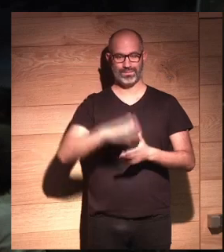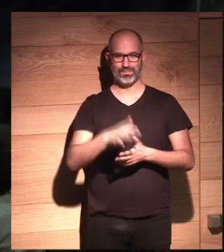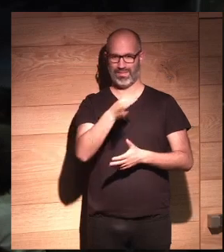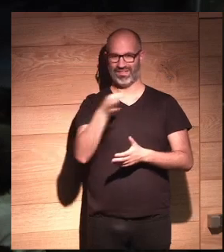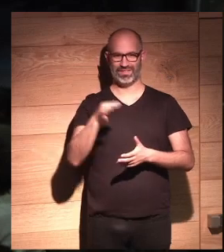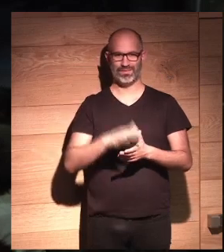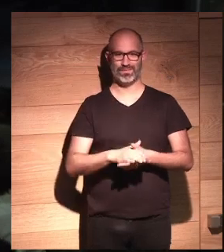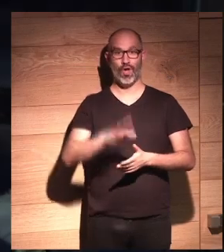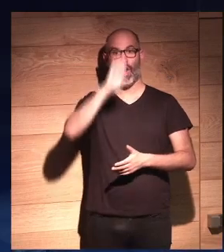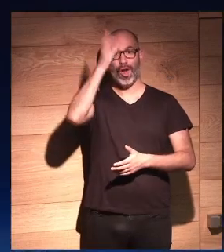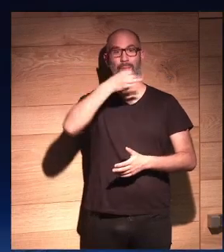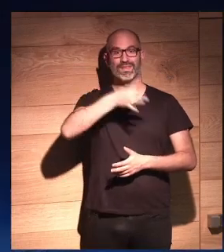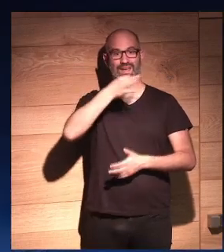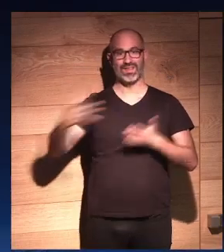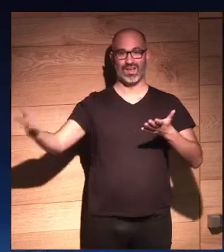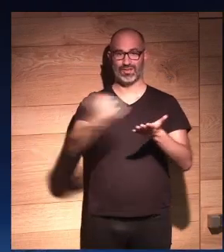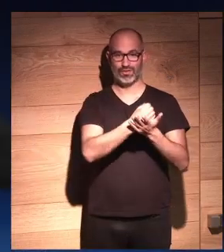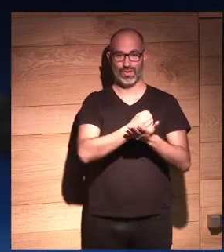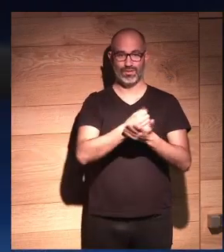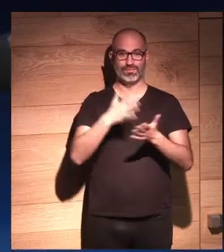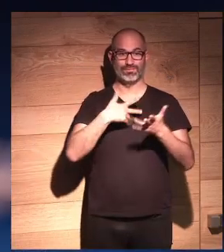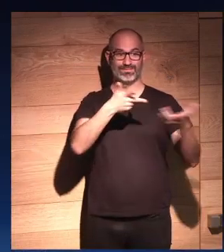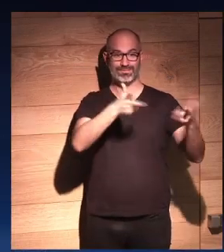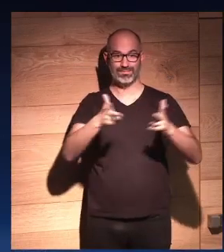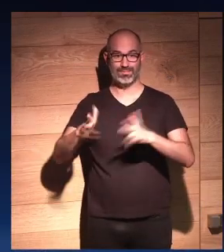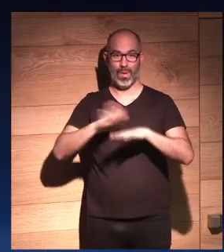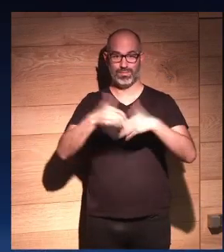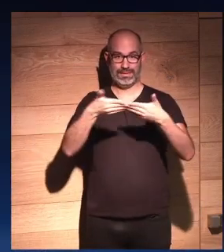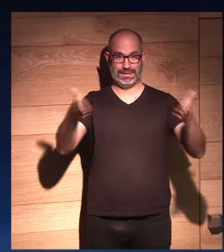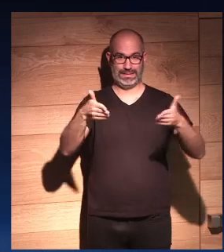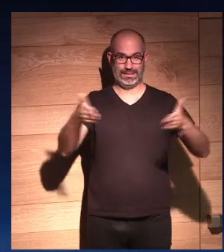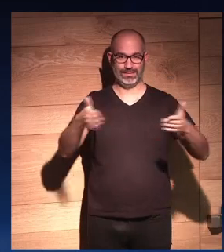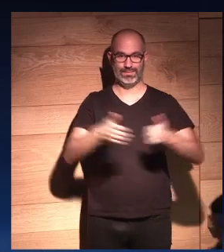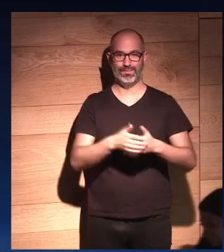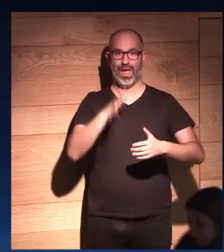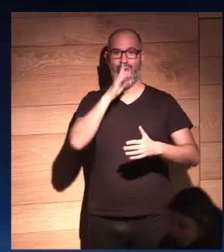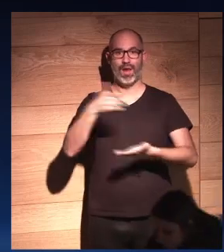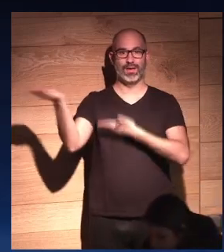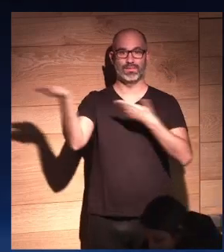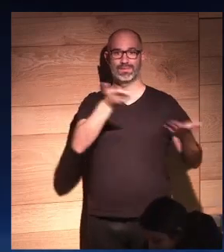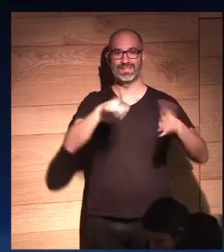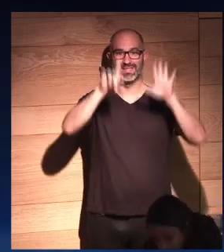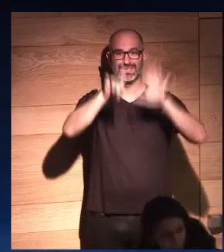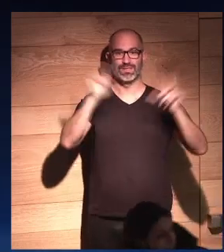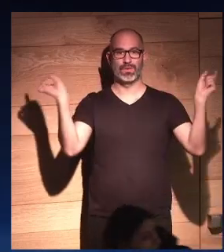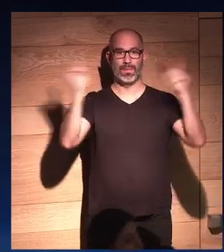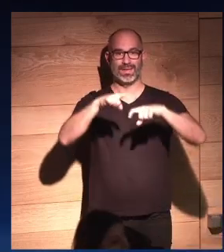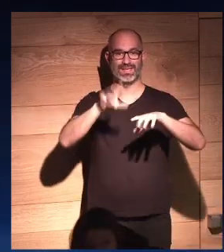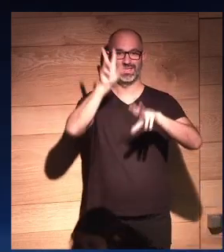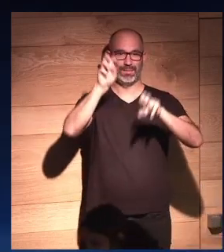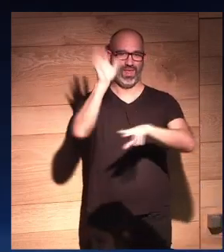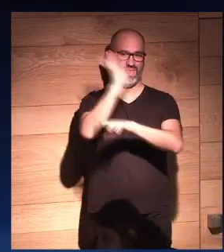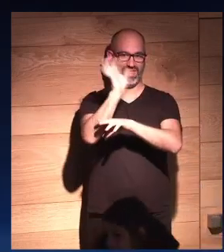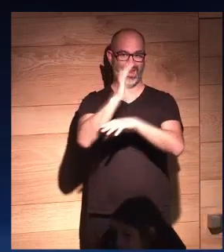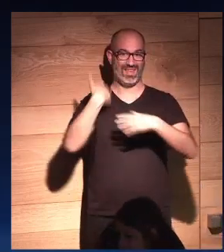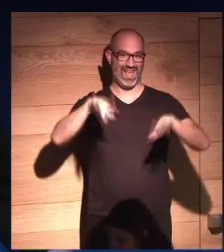Perfecto. Bueno, buenas tardes a todos. Id acomodándoos porque ya vamos a empezar. Vamos a dar paso al sexto meeting de cine, que